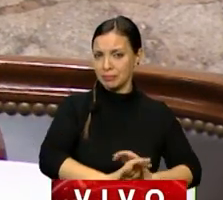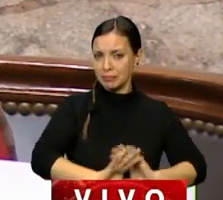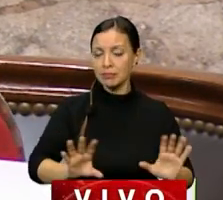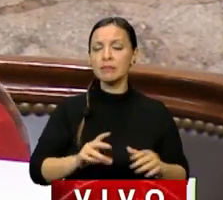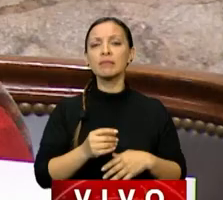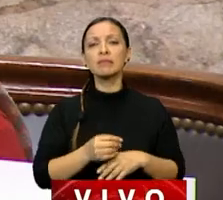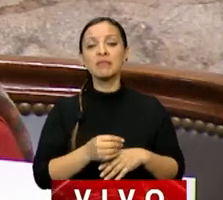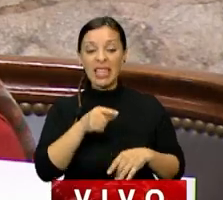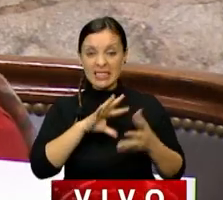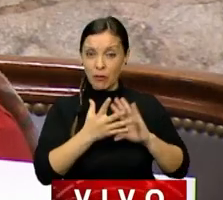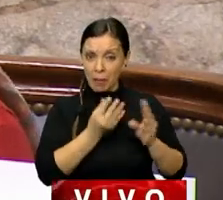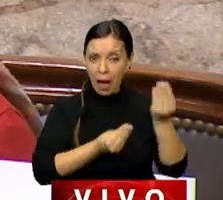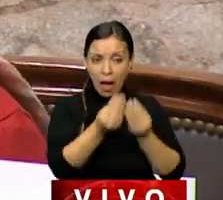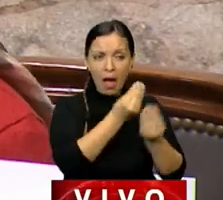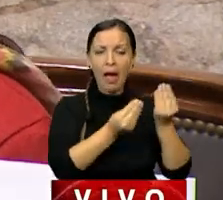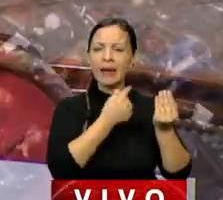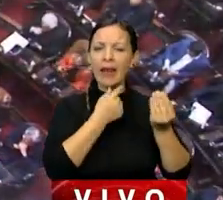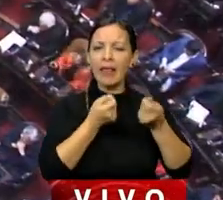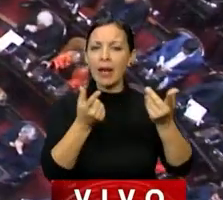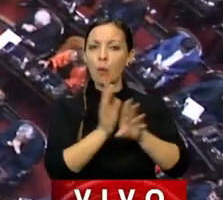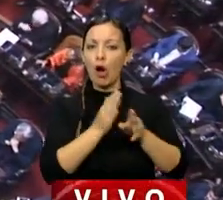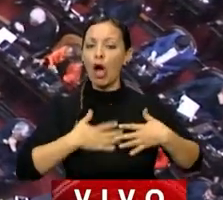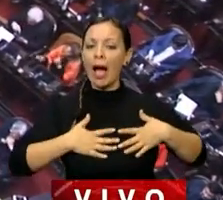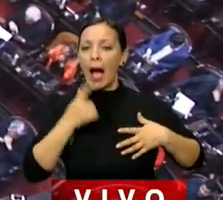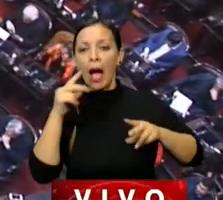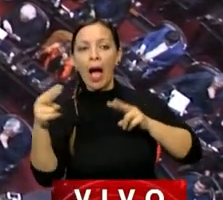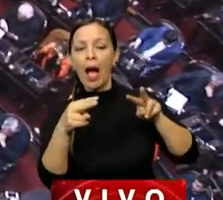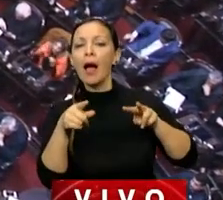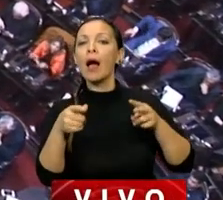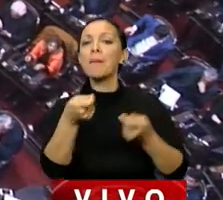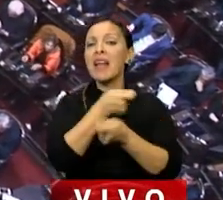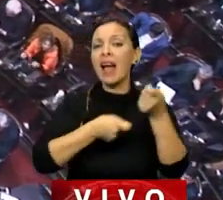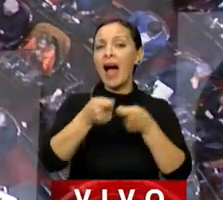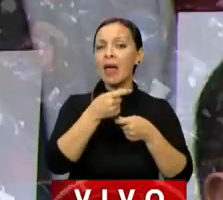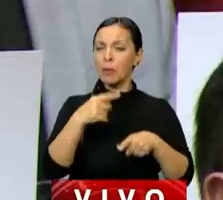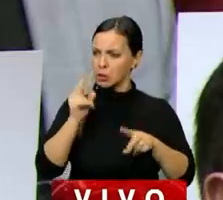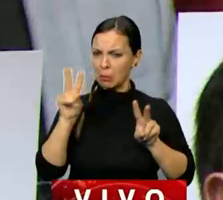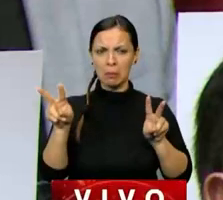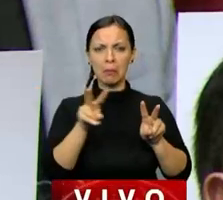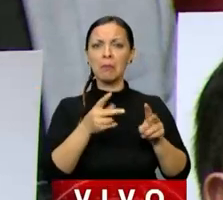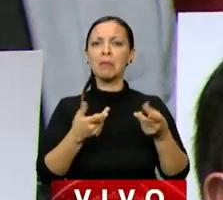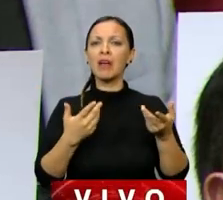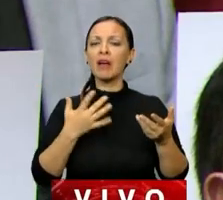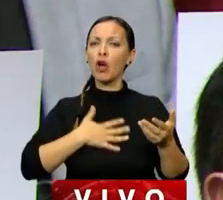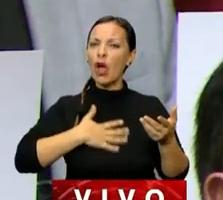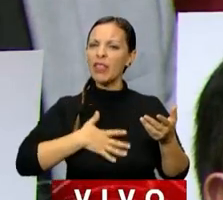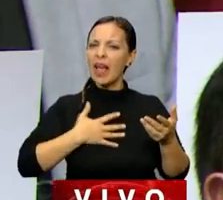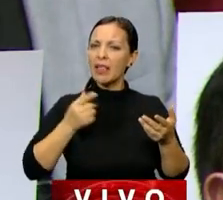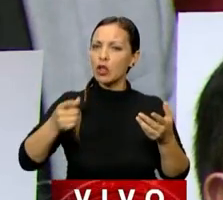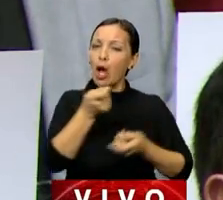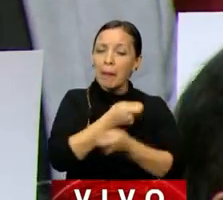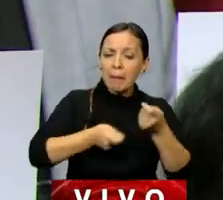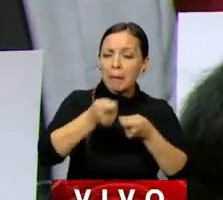que intenta contener y contentar a los mercados. ¿Pero qué es lo que están festejando los mercados? ¿Cuál es este